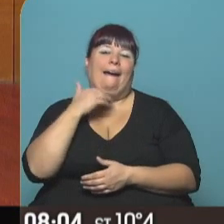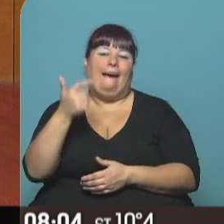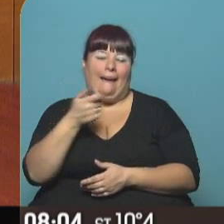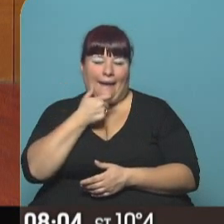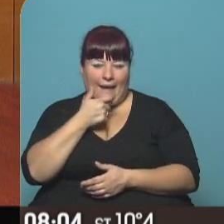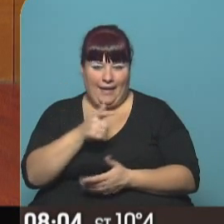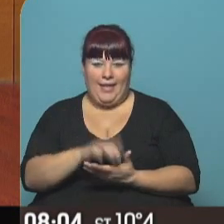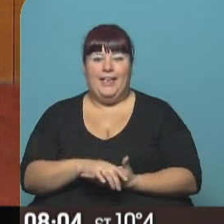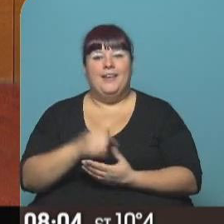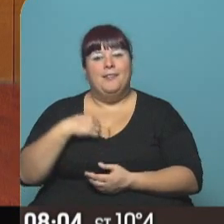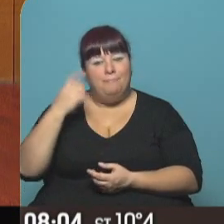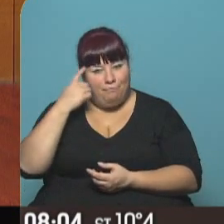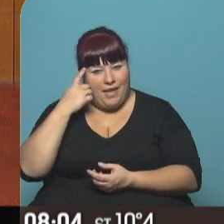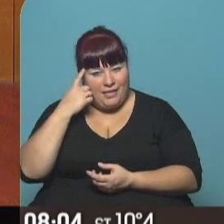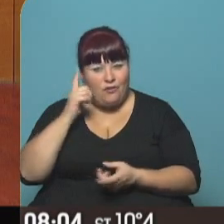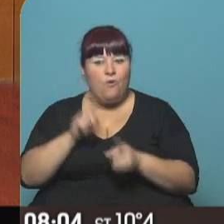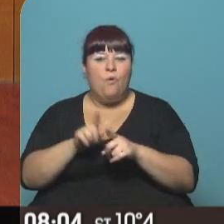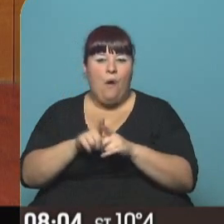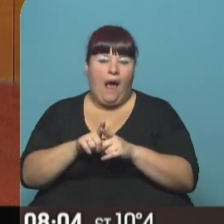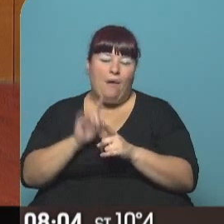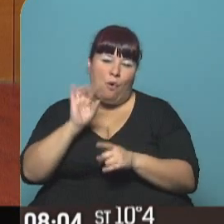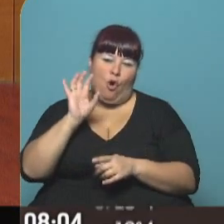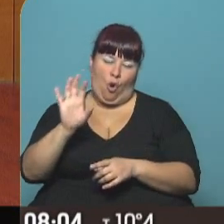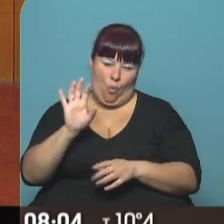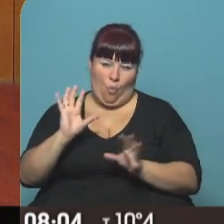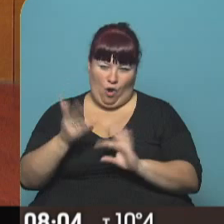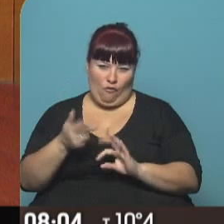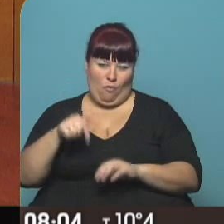risa, que me parece que tiene algún dejo de irónico, ¿no?,